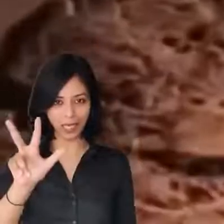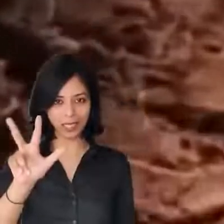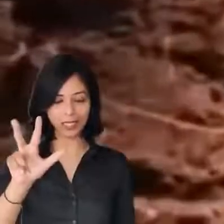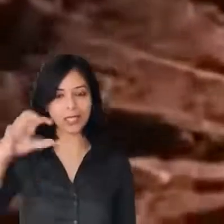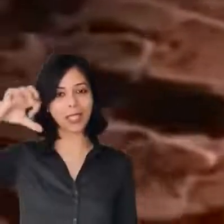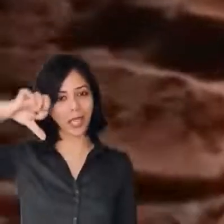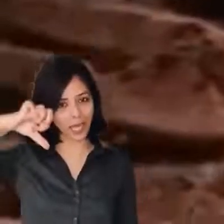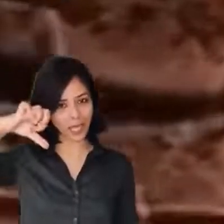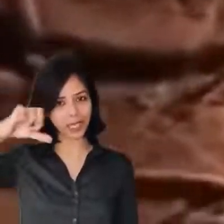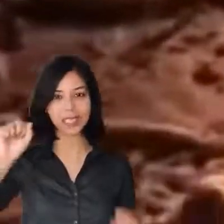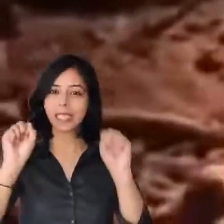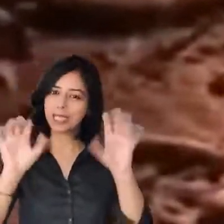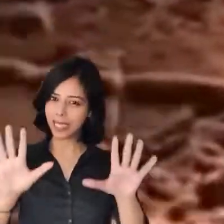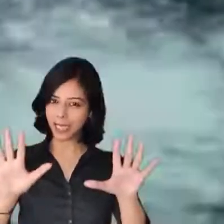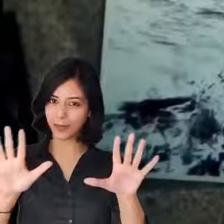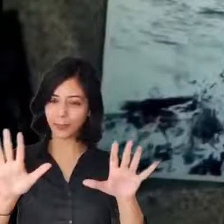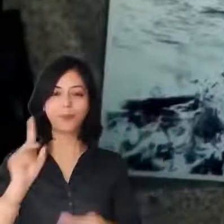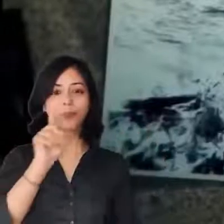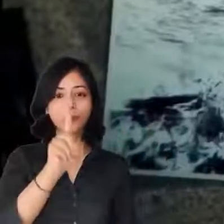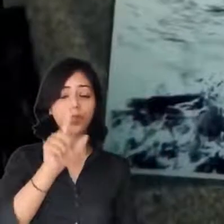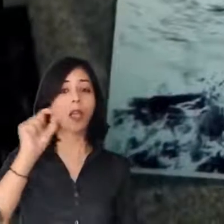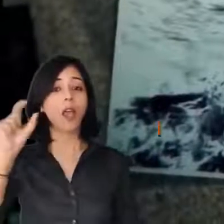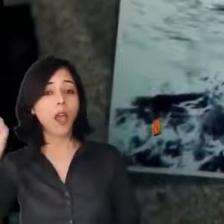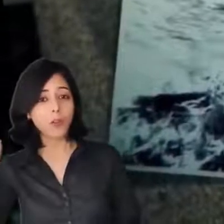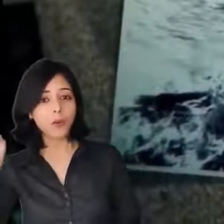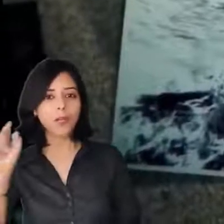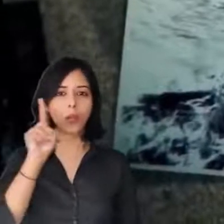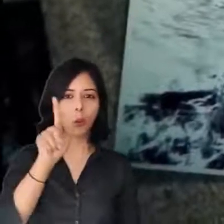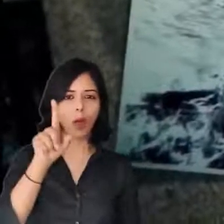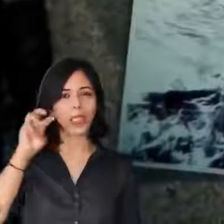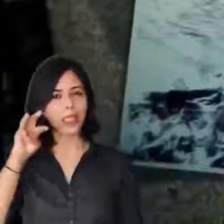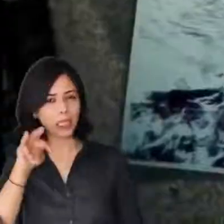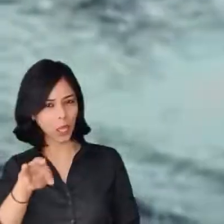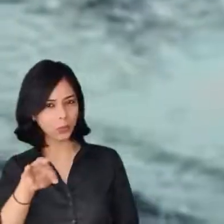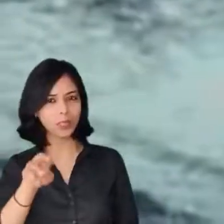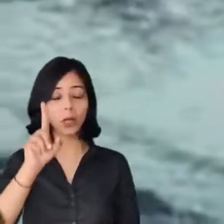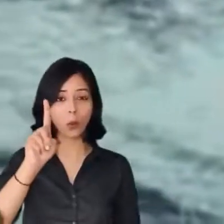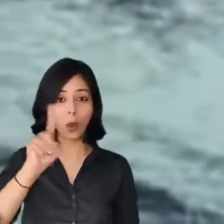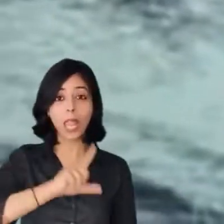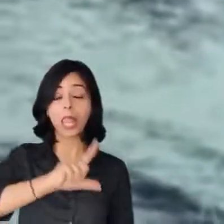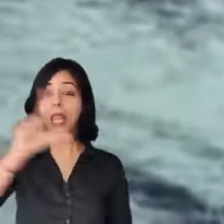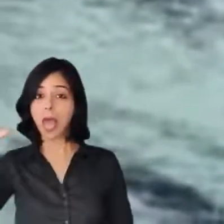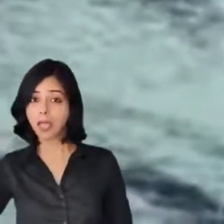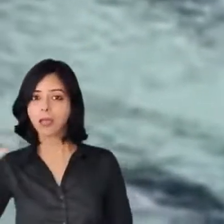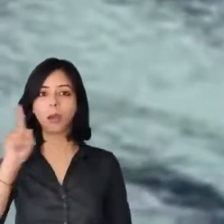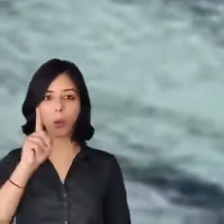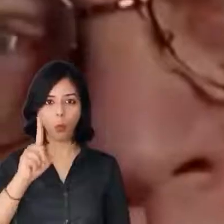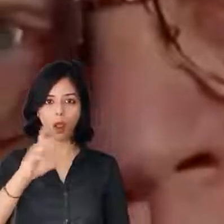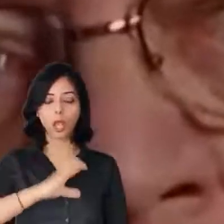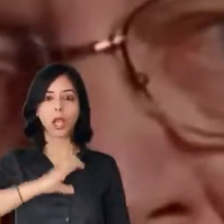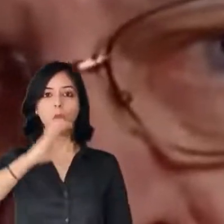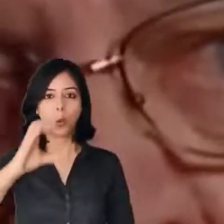que coincidían con las muestras de tierra tomadas de la zona en la que había aparecido el cuerpo de Robin. Eso no sirvió